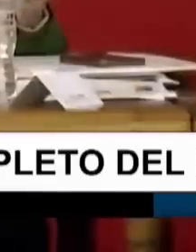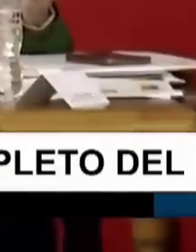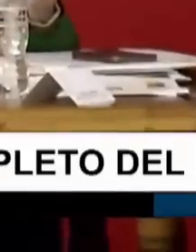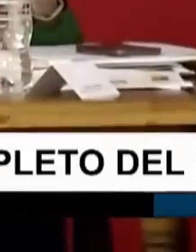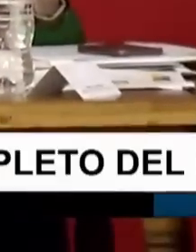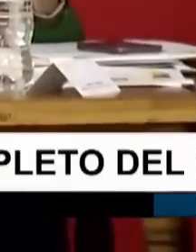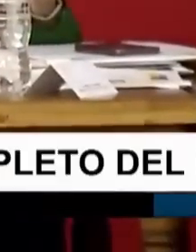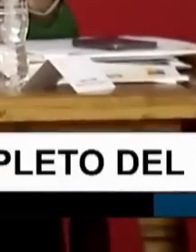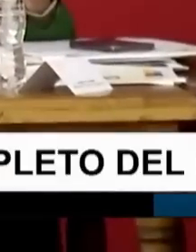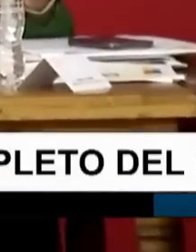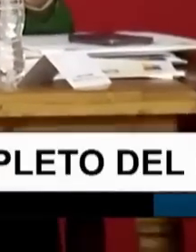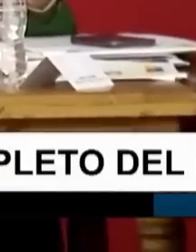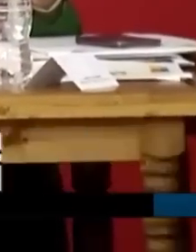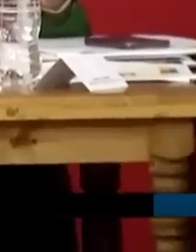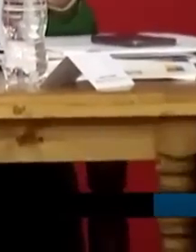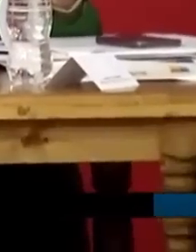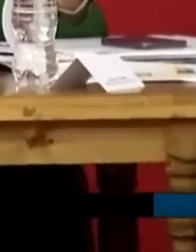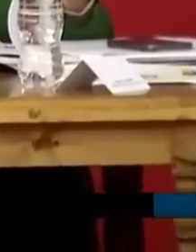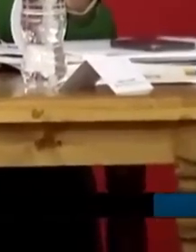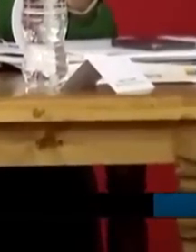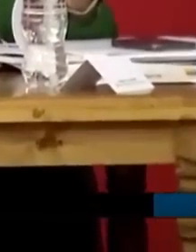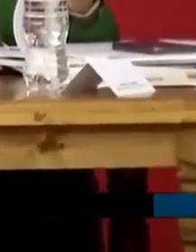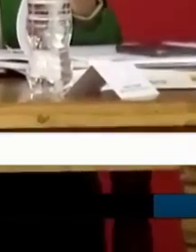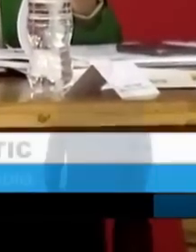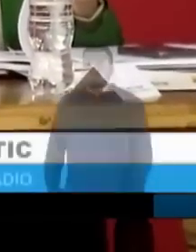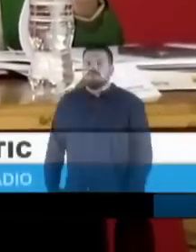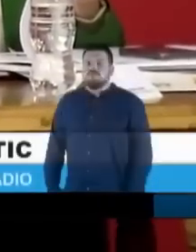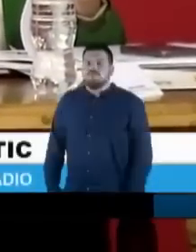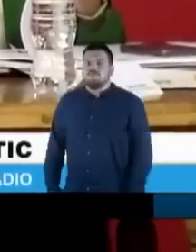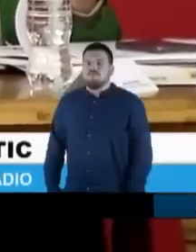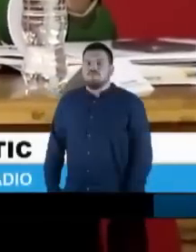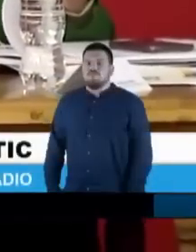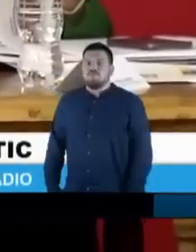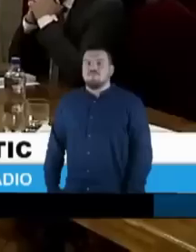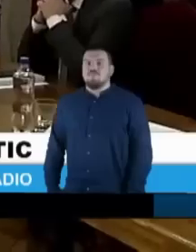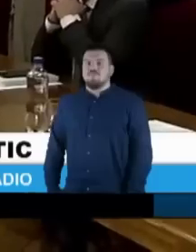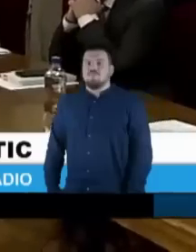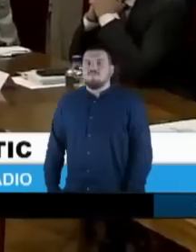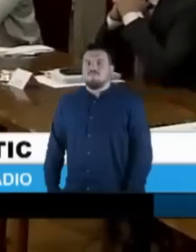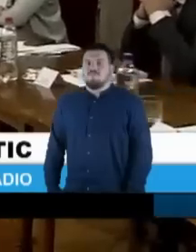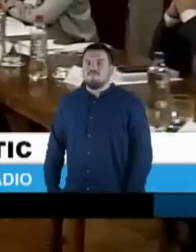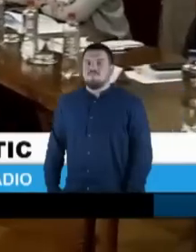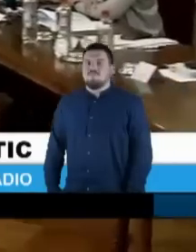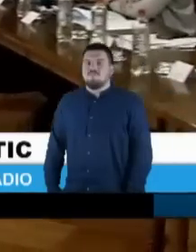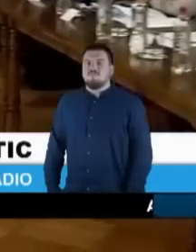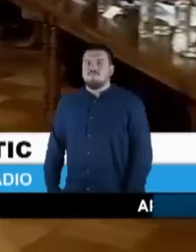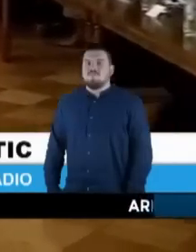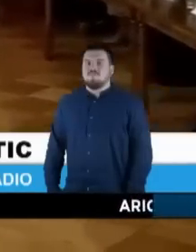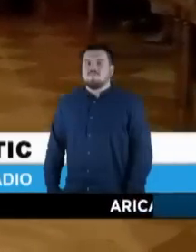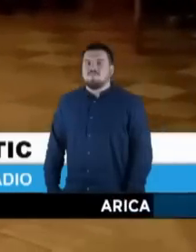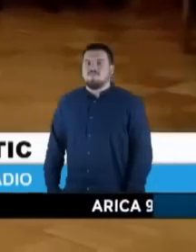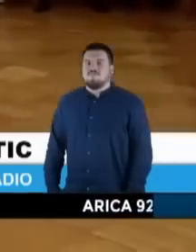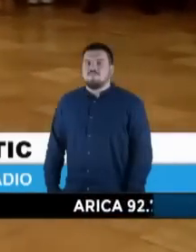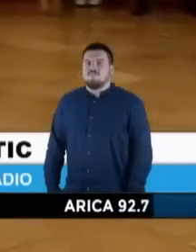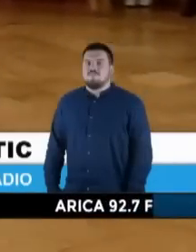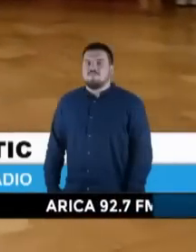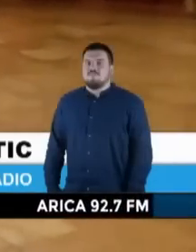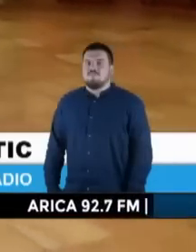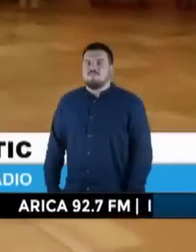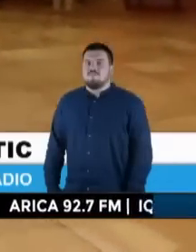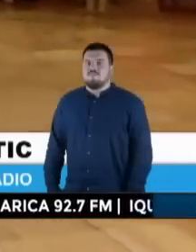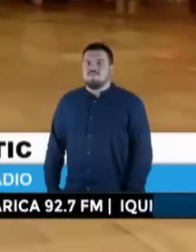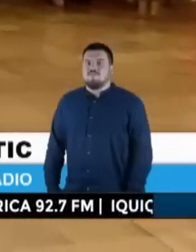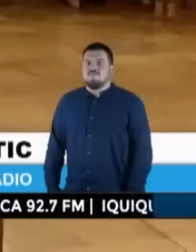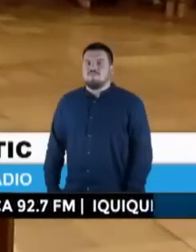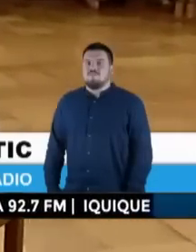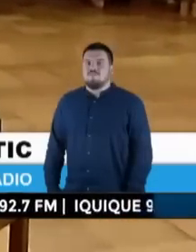como buenas y malas por parte del ministro de Agricultura, en este caso por el tema del royalty y también la gestión positiva que